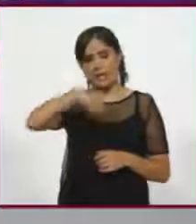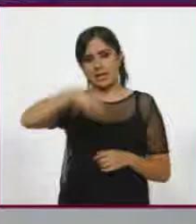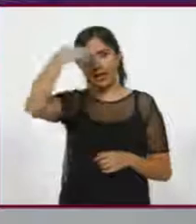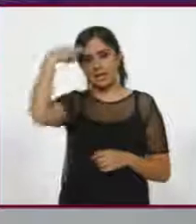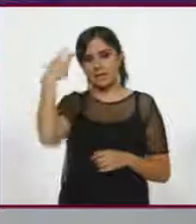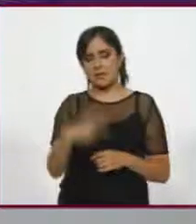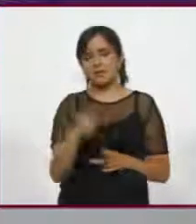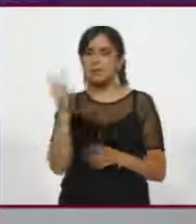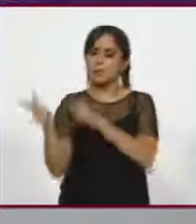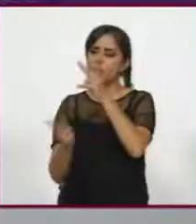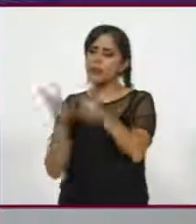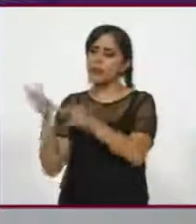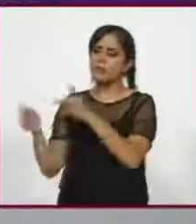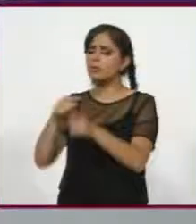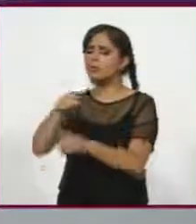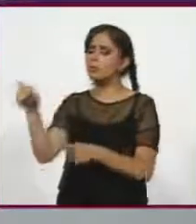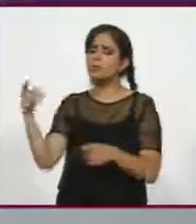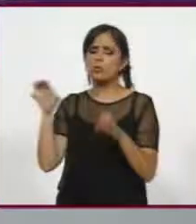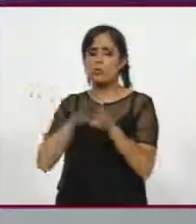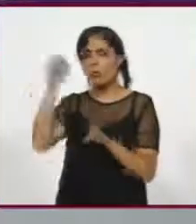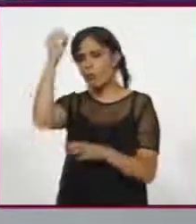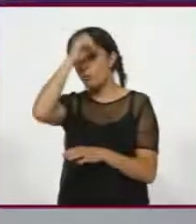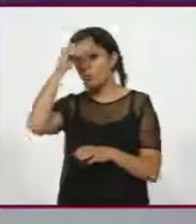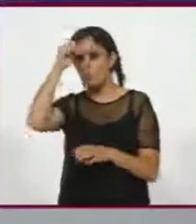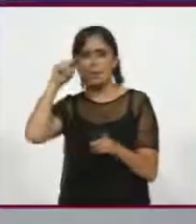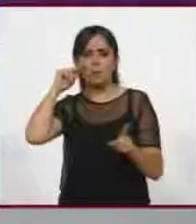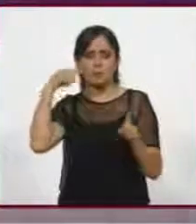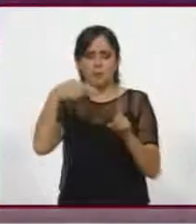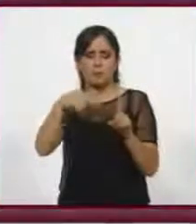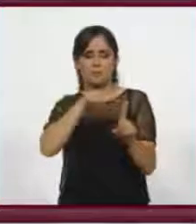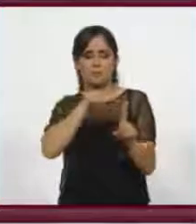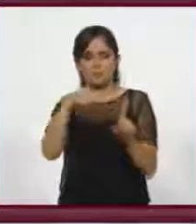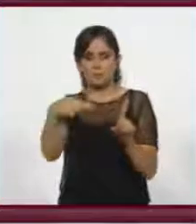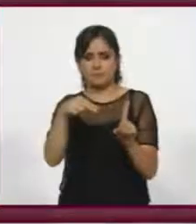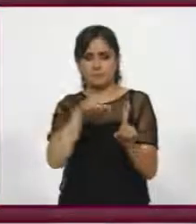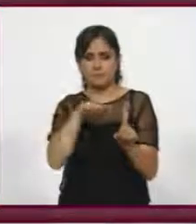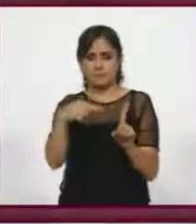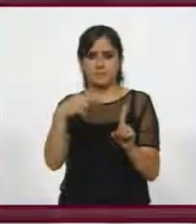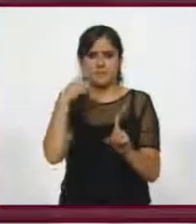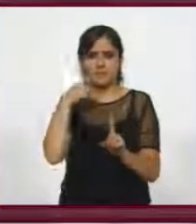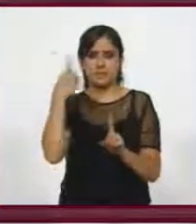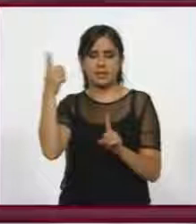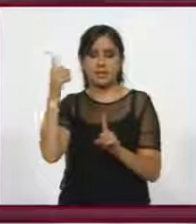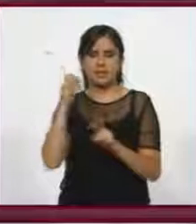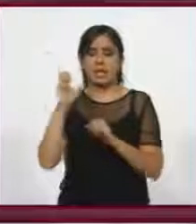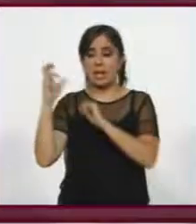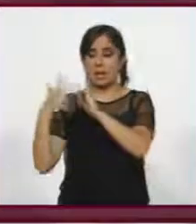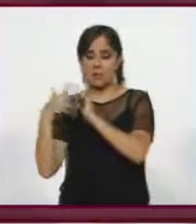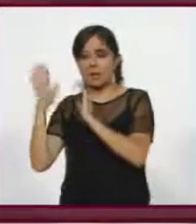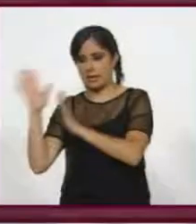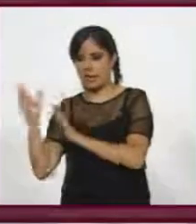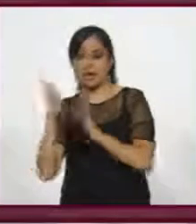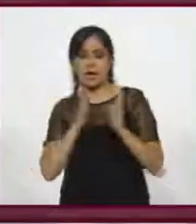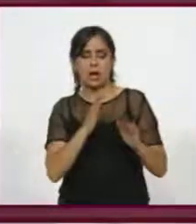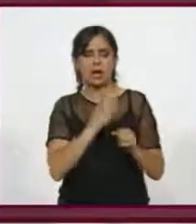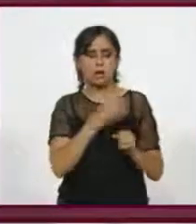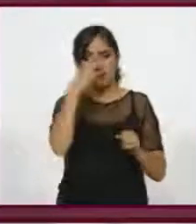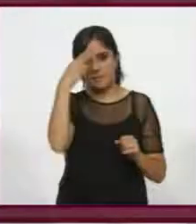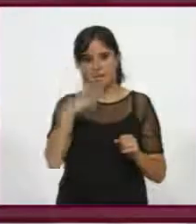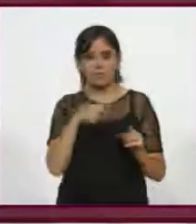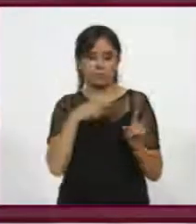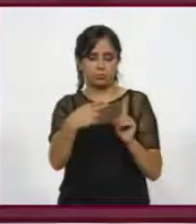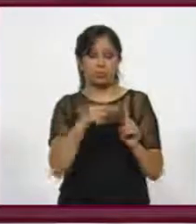De cómo vemos, y lo podemos comparar como con el que vimos en Europa. Nada más que aquí son